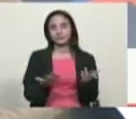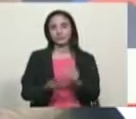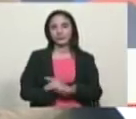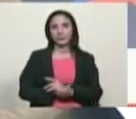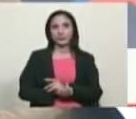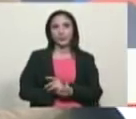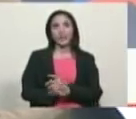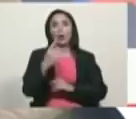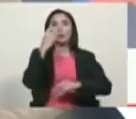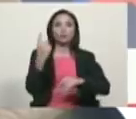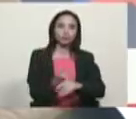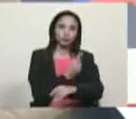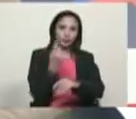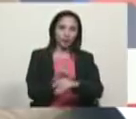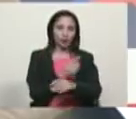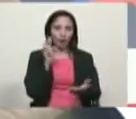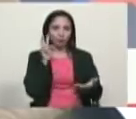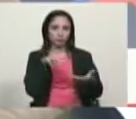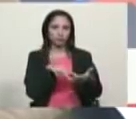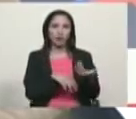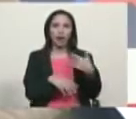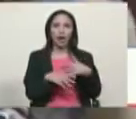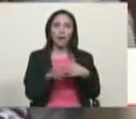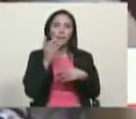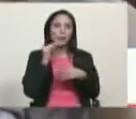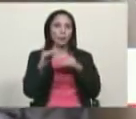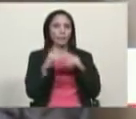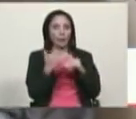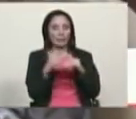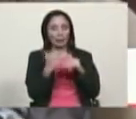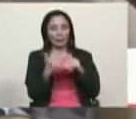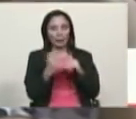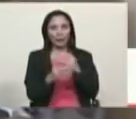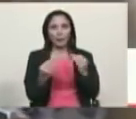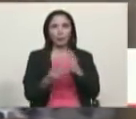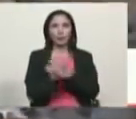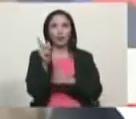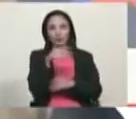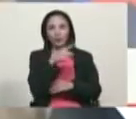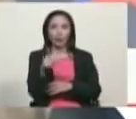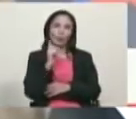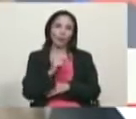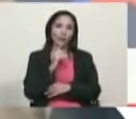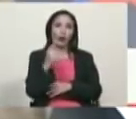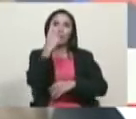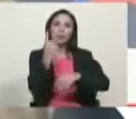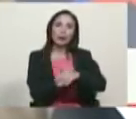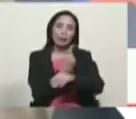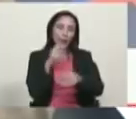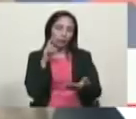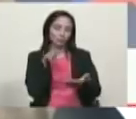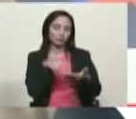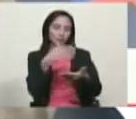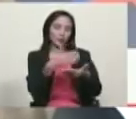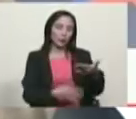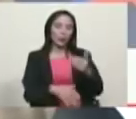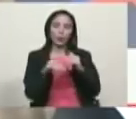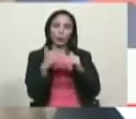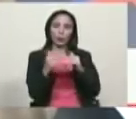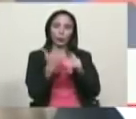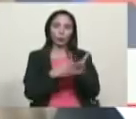por lo menos una hora dedican a ver todos los grupos de WhatsApp. O miento. A darle ahí.